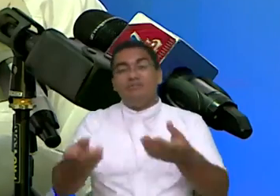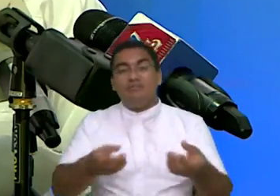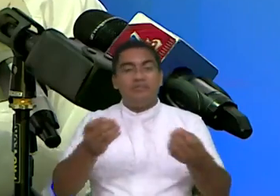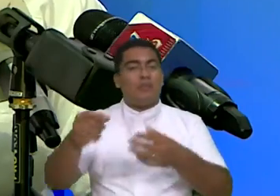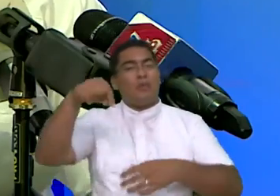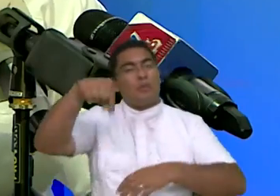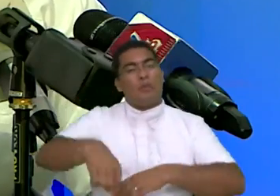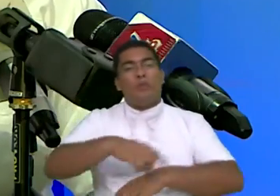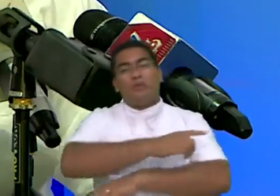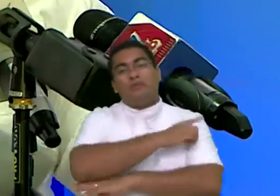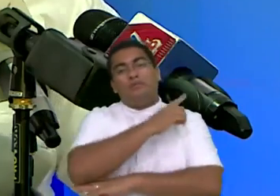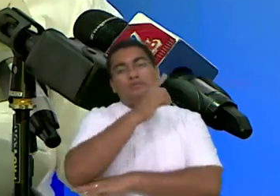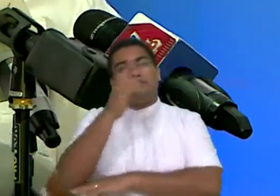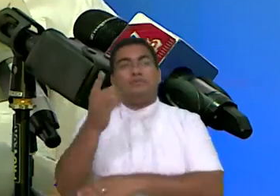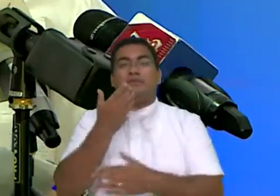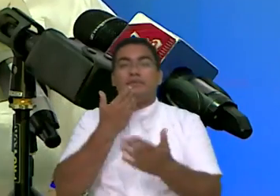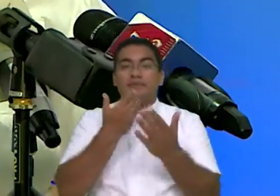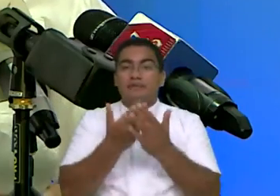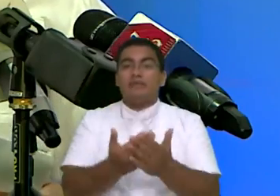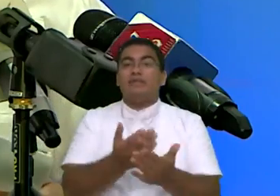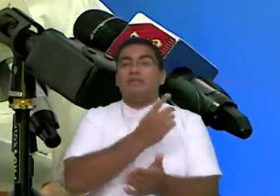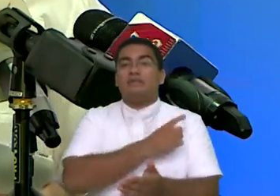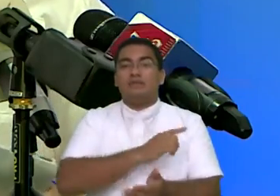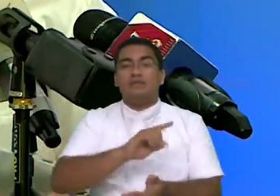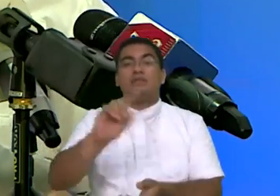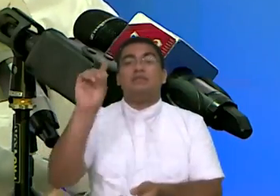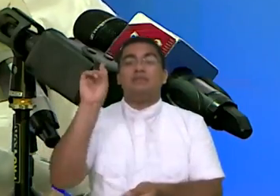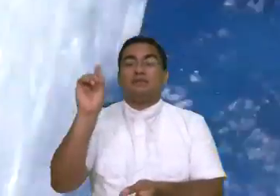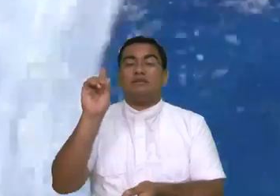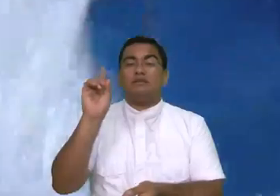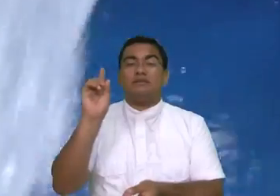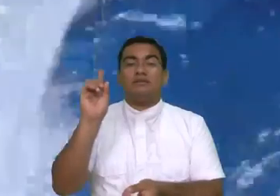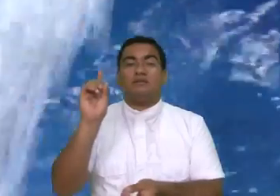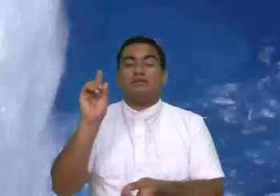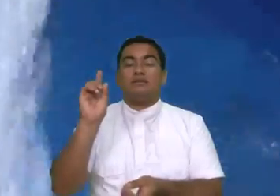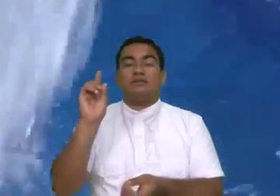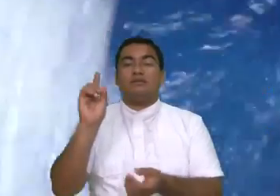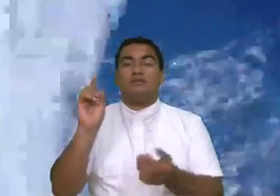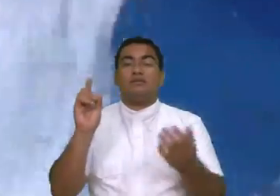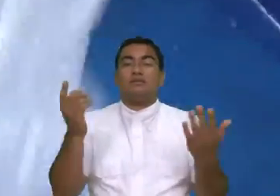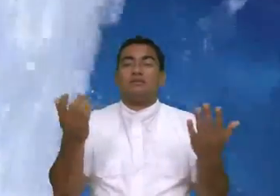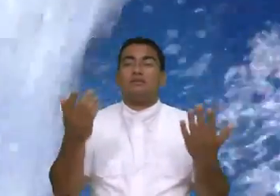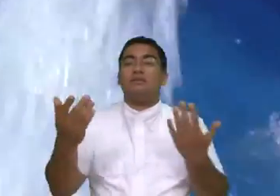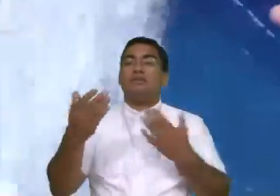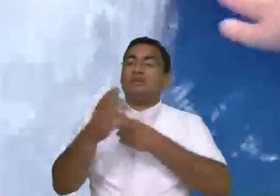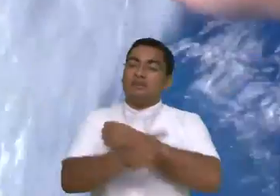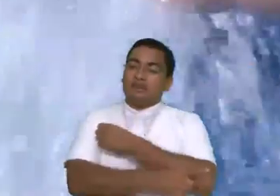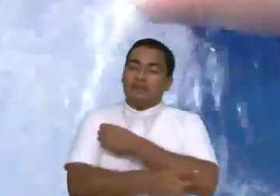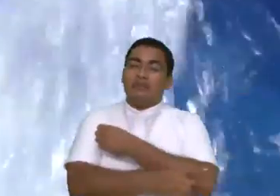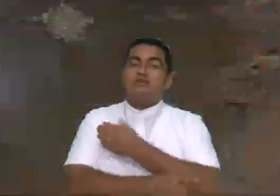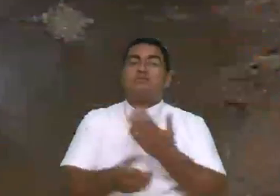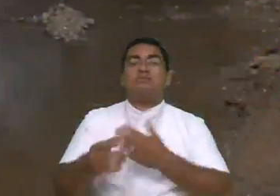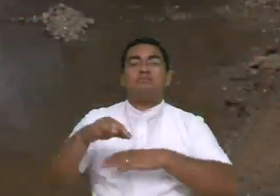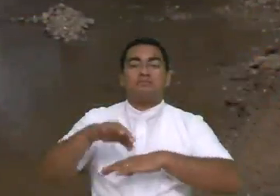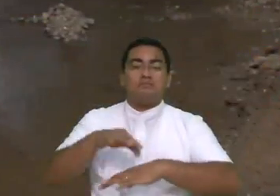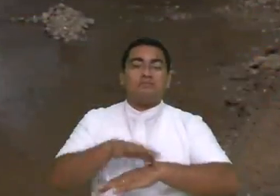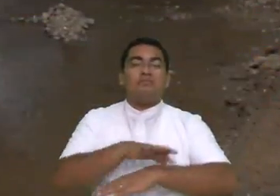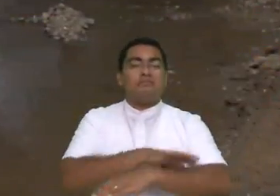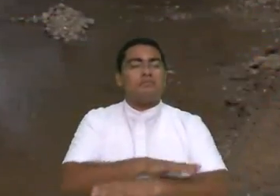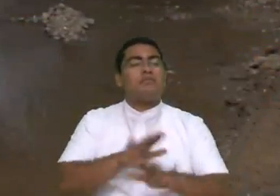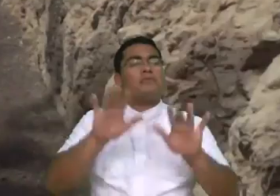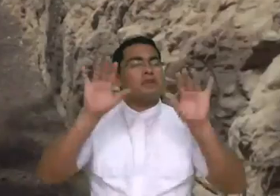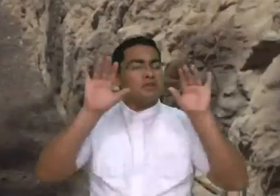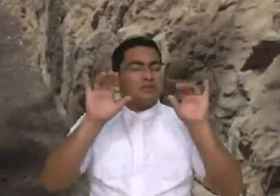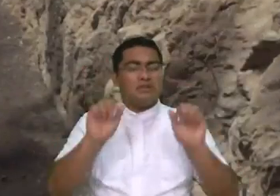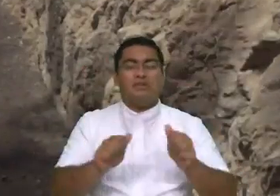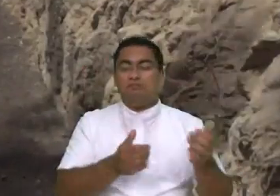día, gracias a Dios, gracias a la conducción de nuestro comandante Daniel, la compañera Rosario, hemos